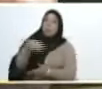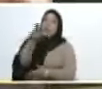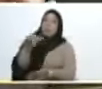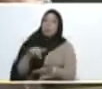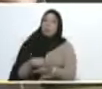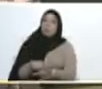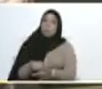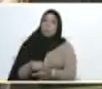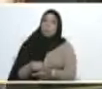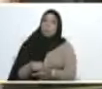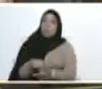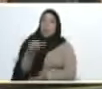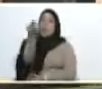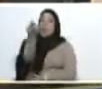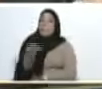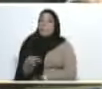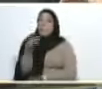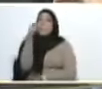doctor Elvis